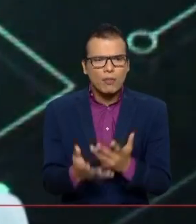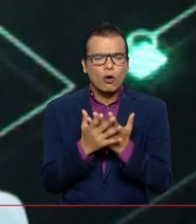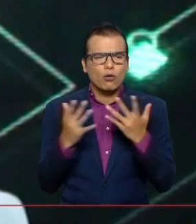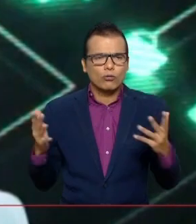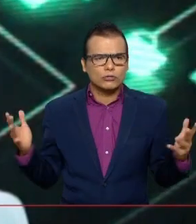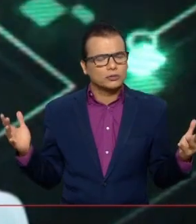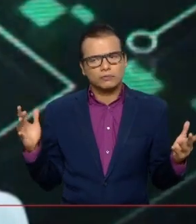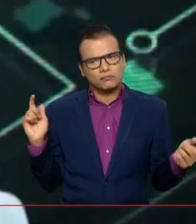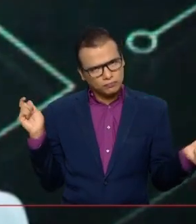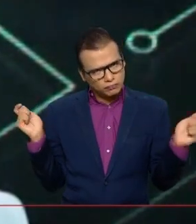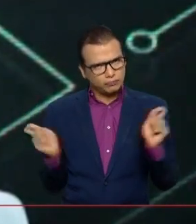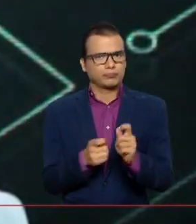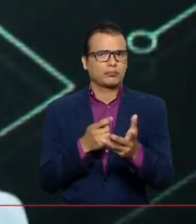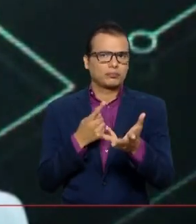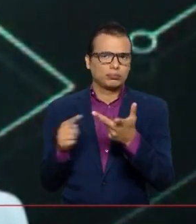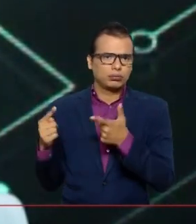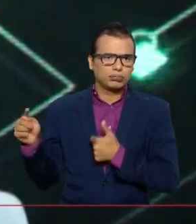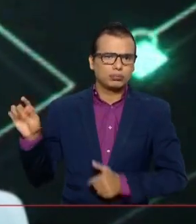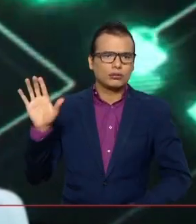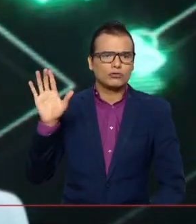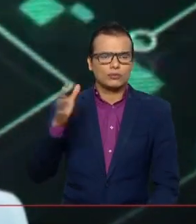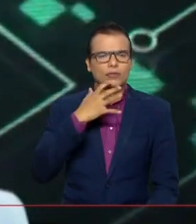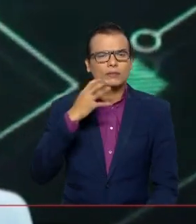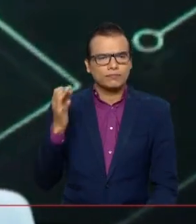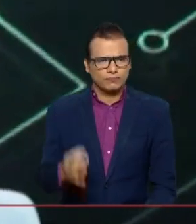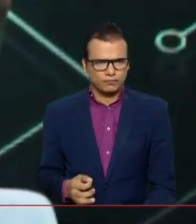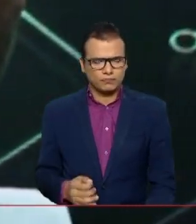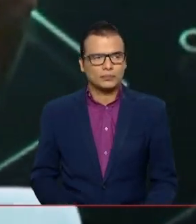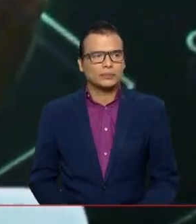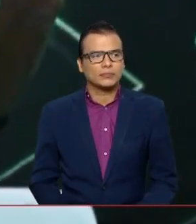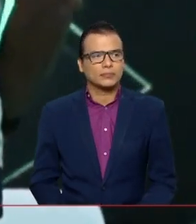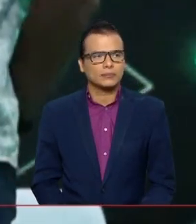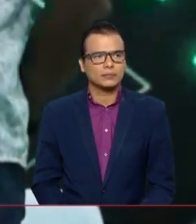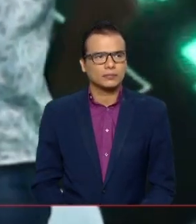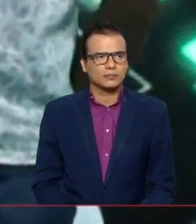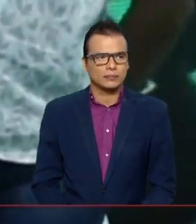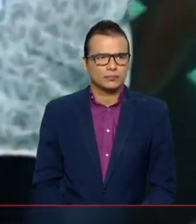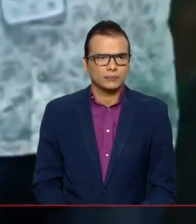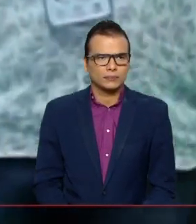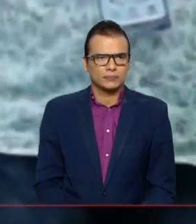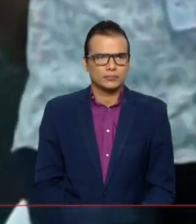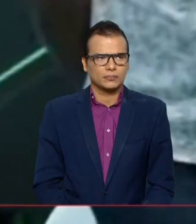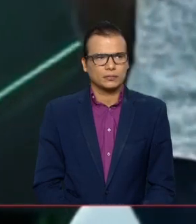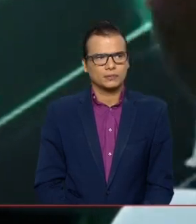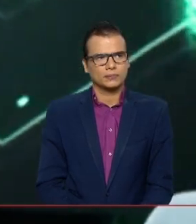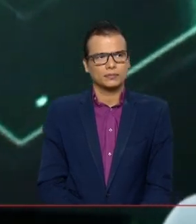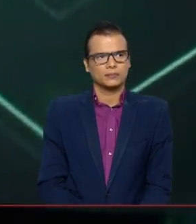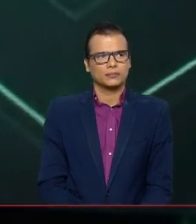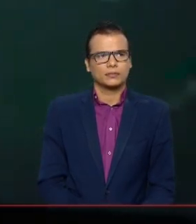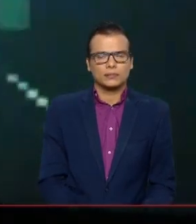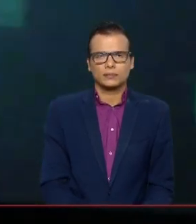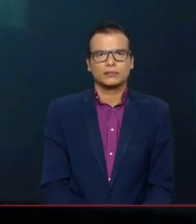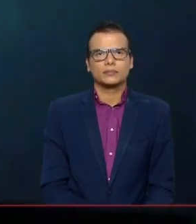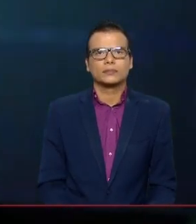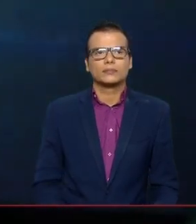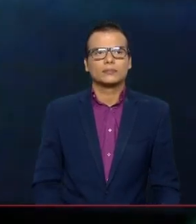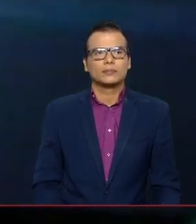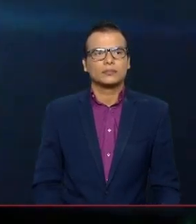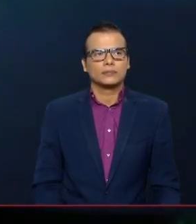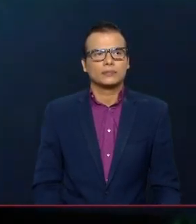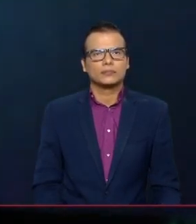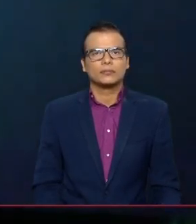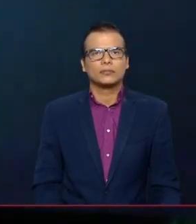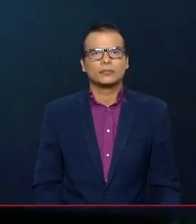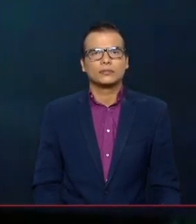arena y y el y la varilla Muchísimas gracias por estar con nosotros en telepacífico noticias este evento